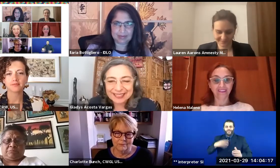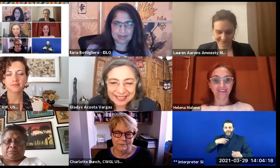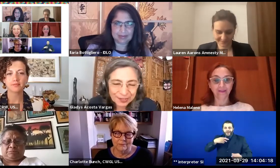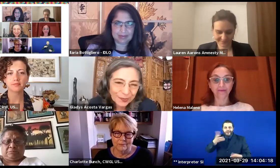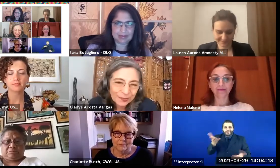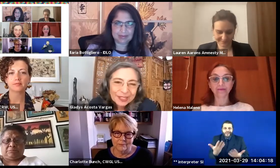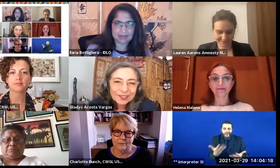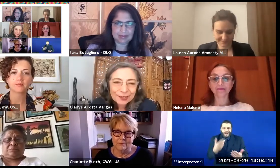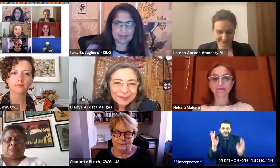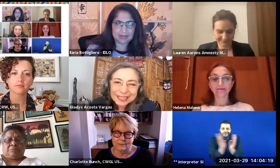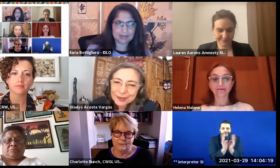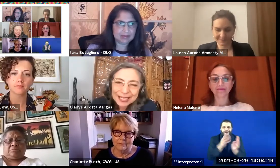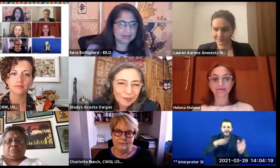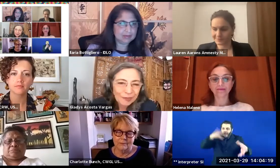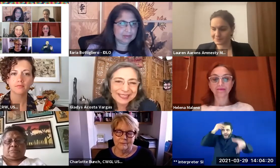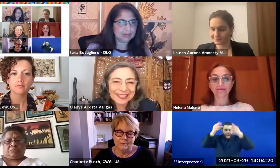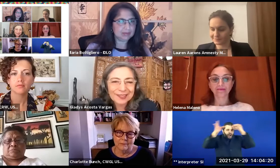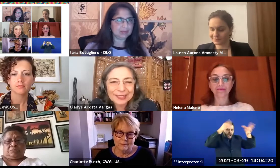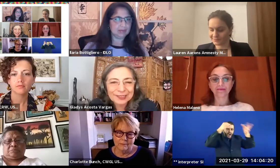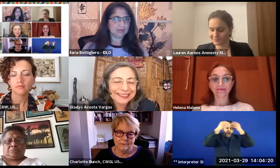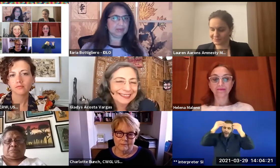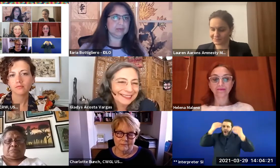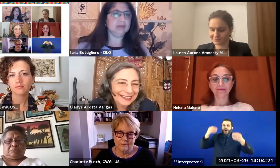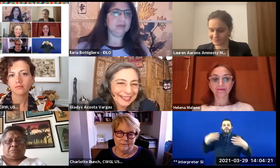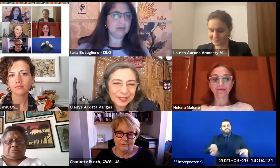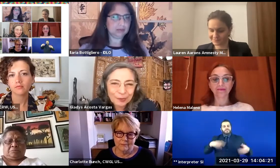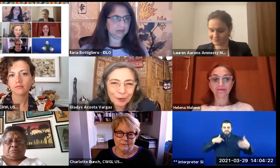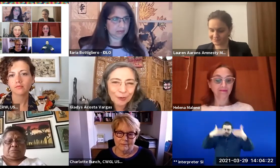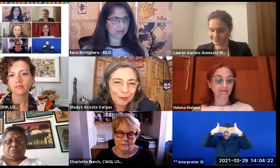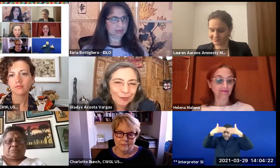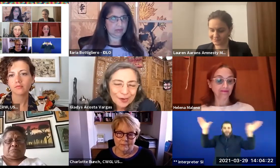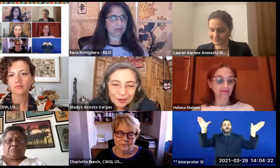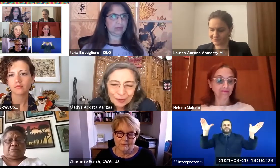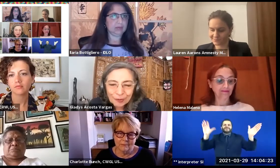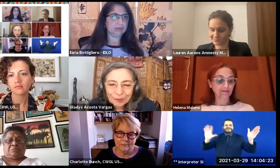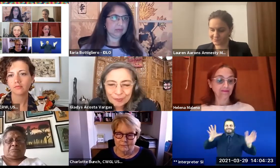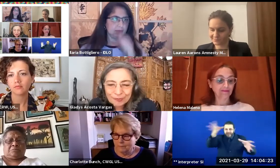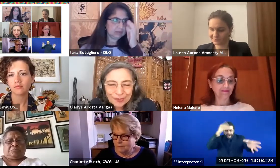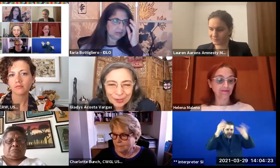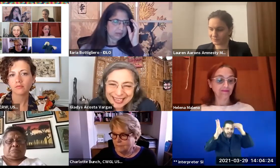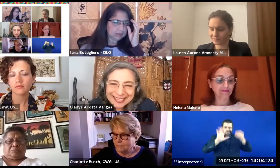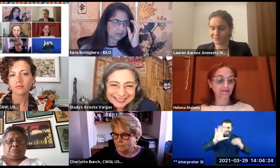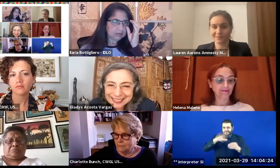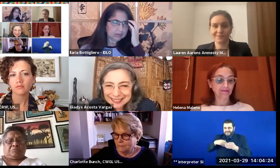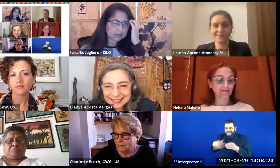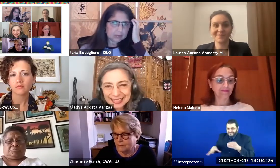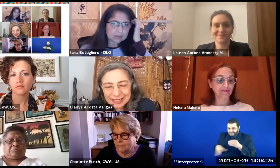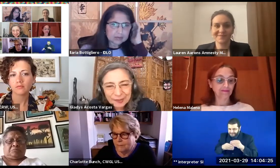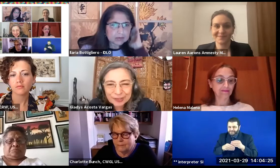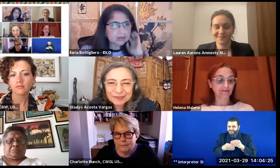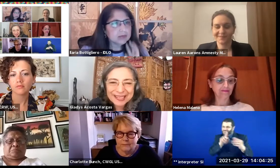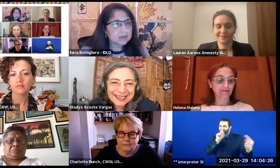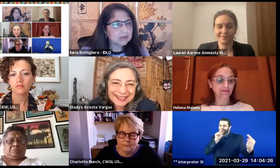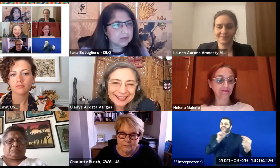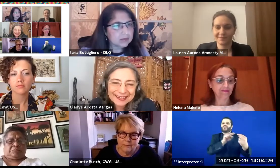lo que se ha dicho. Yo solamente voy a complementar algunas cosas que tienen que ver un poco con lo que hay que hacer